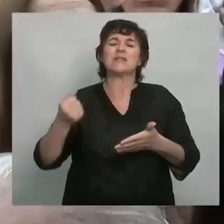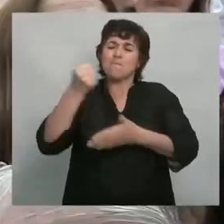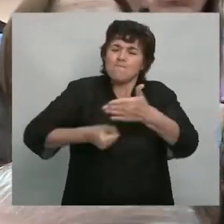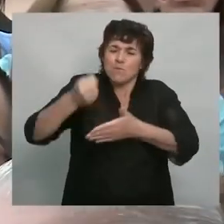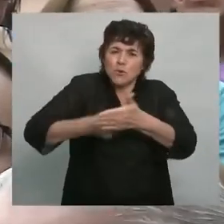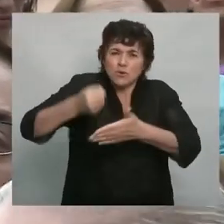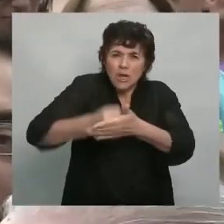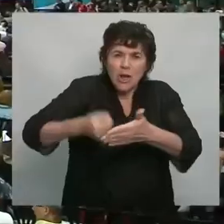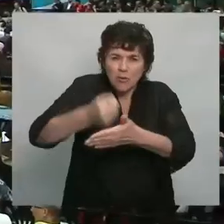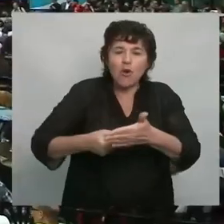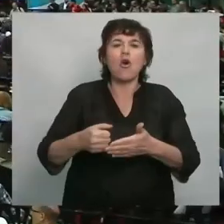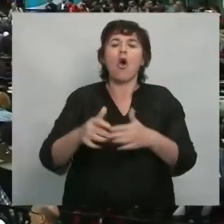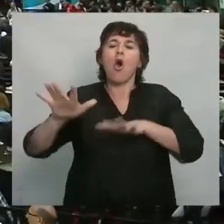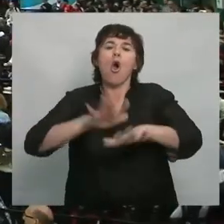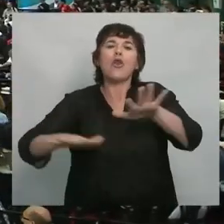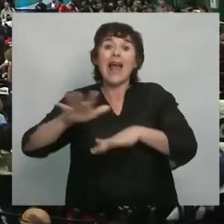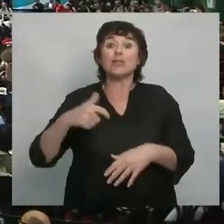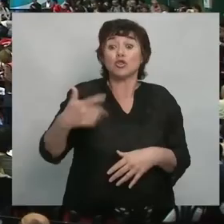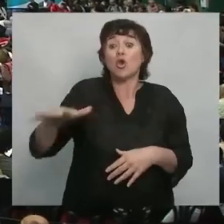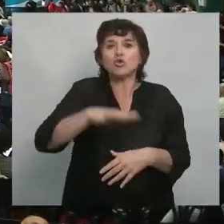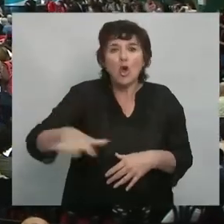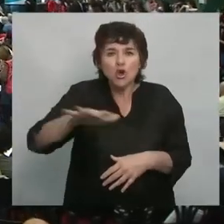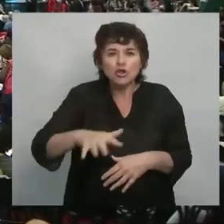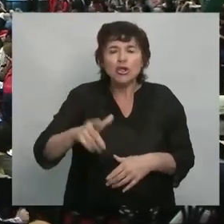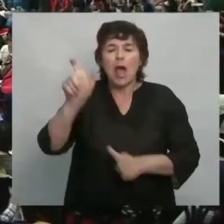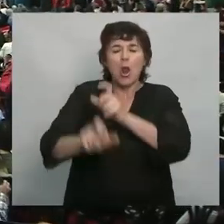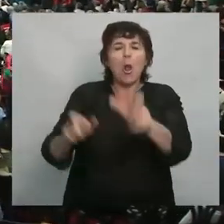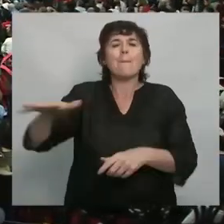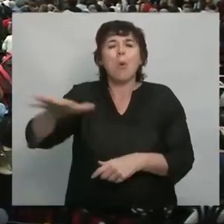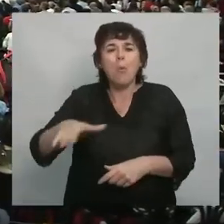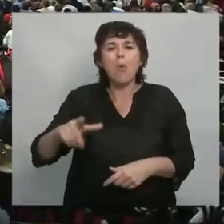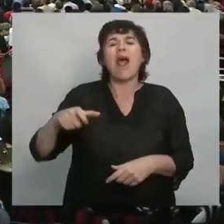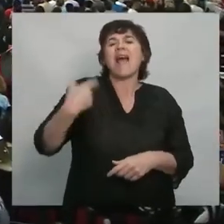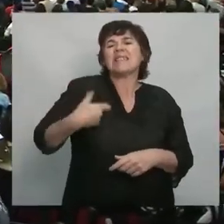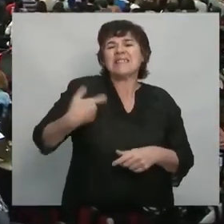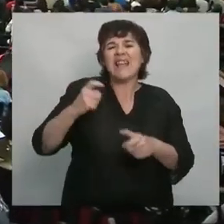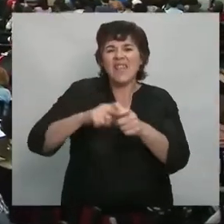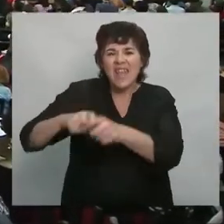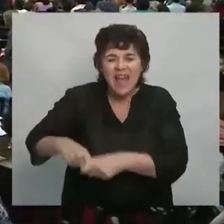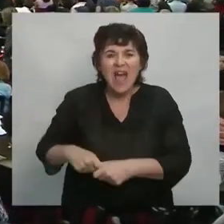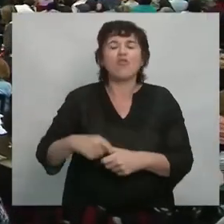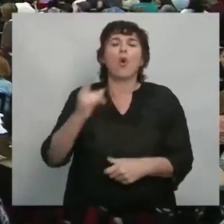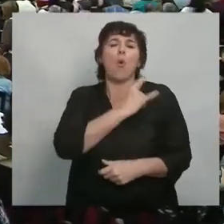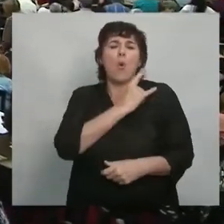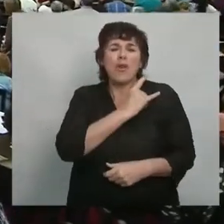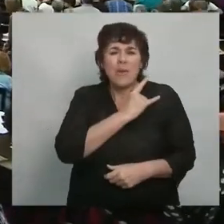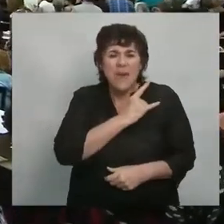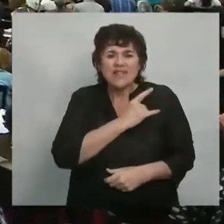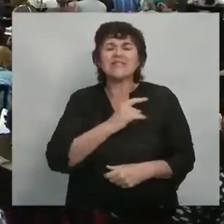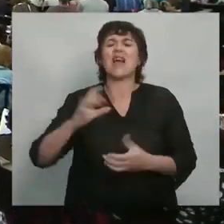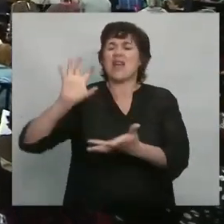militantes, de organizaciones sociales y populares, de sindicatos, de universidades, de